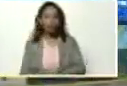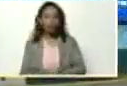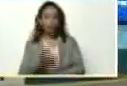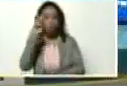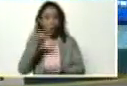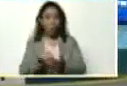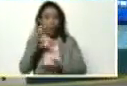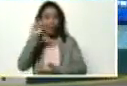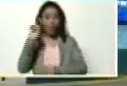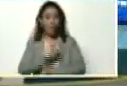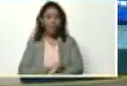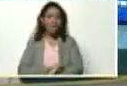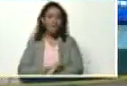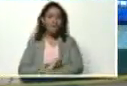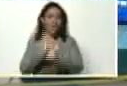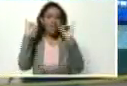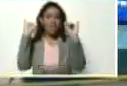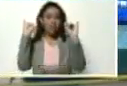2030 que culmina